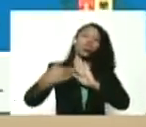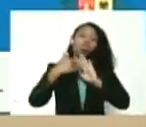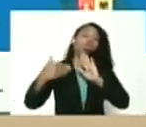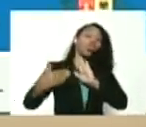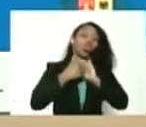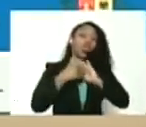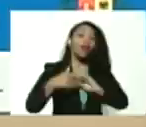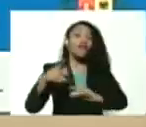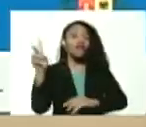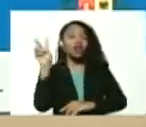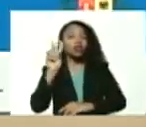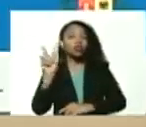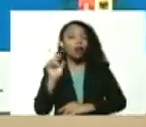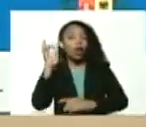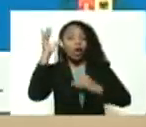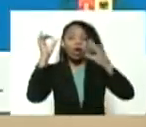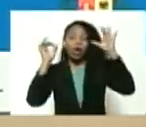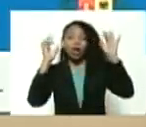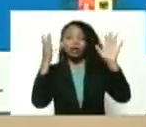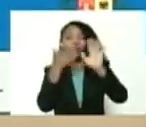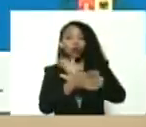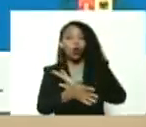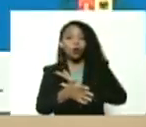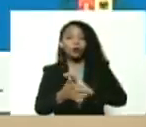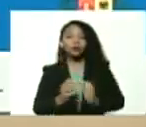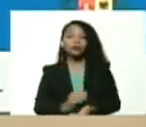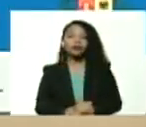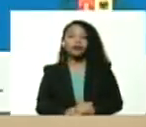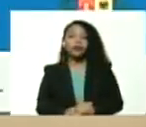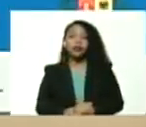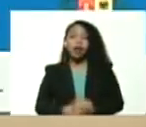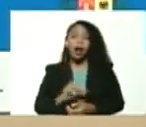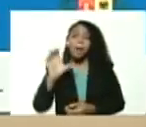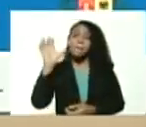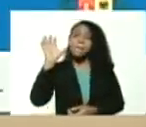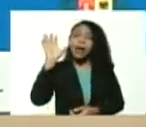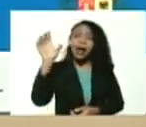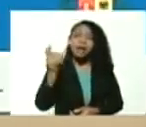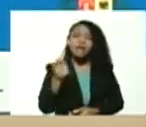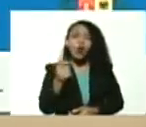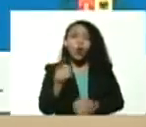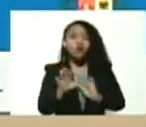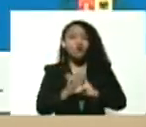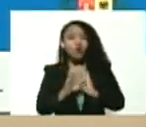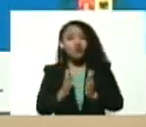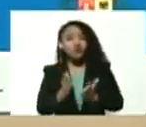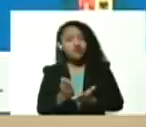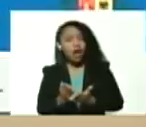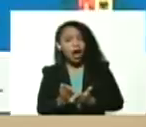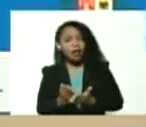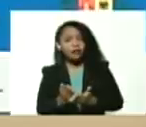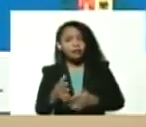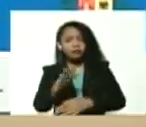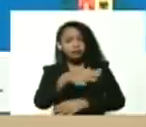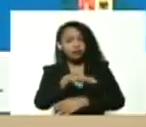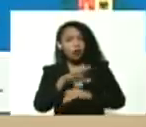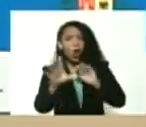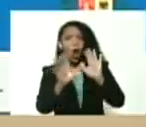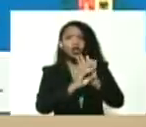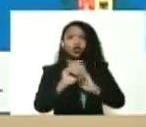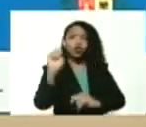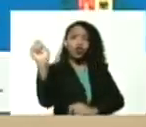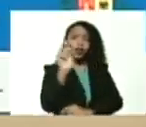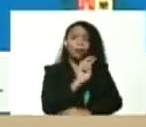contra Venezuela. Un país, yo diría, de muy pocos en el mundo, donde la Constitución de la